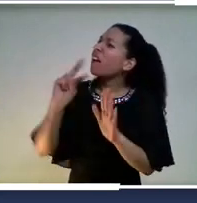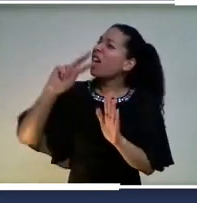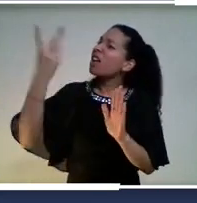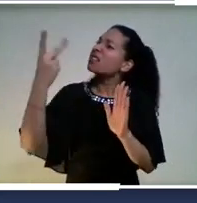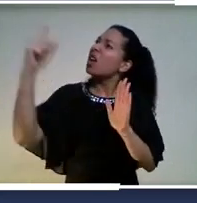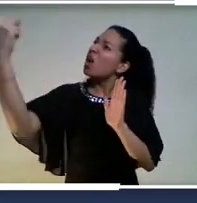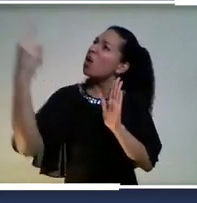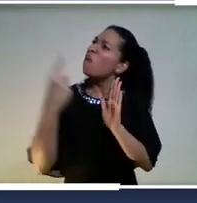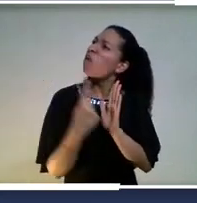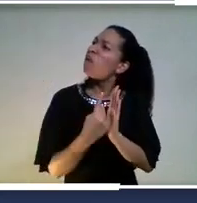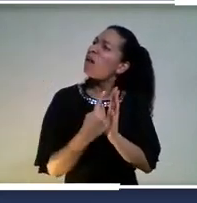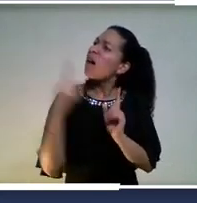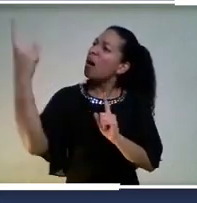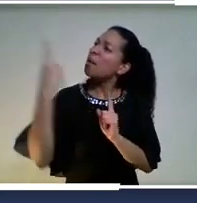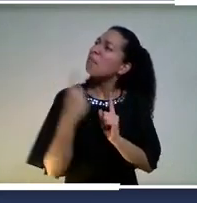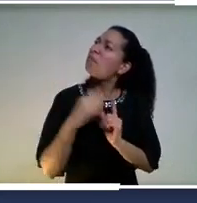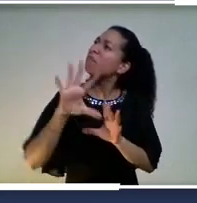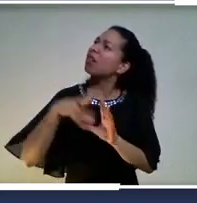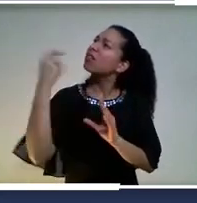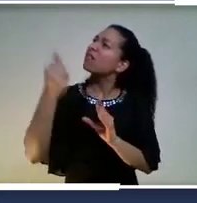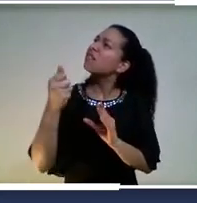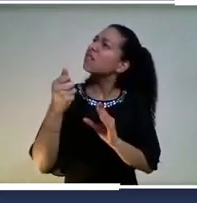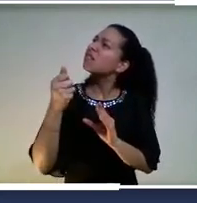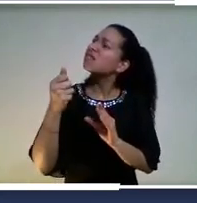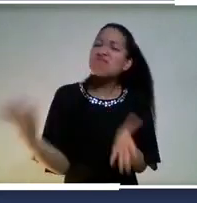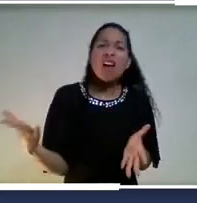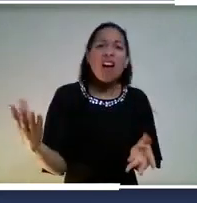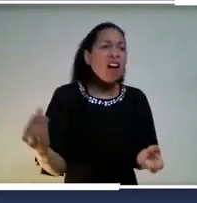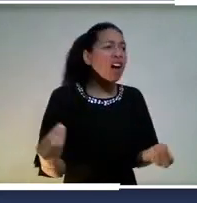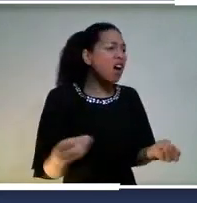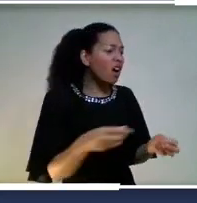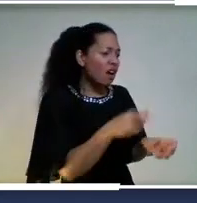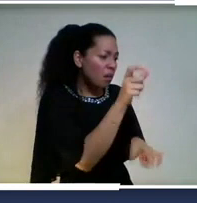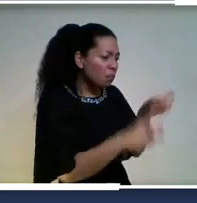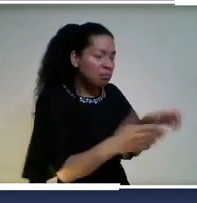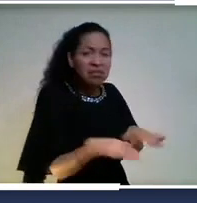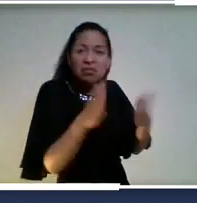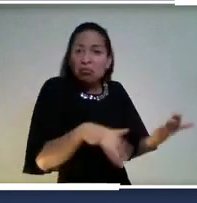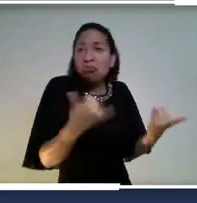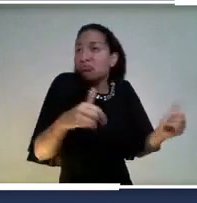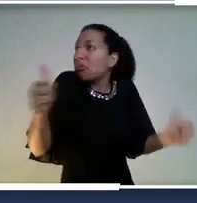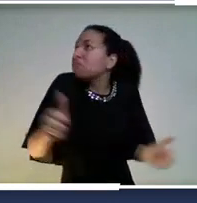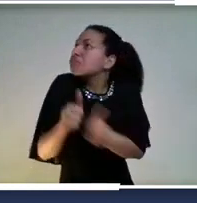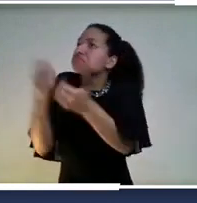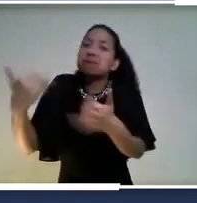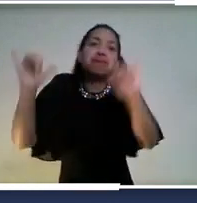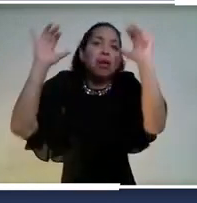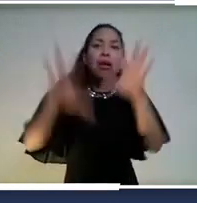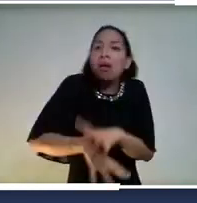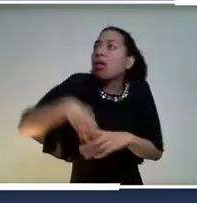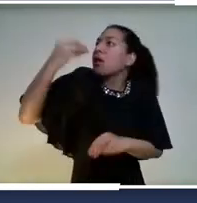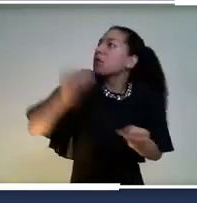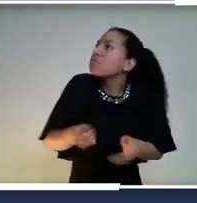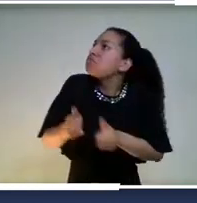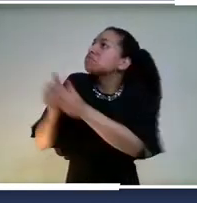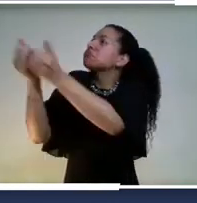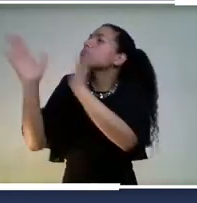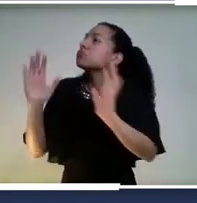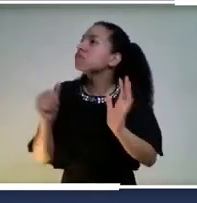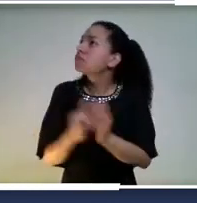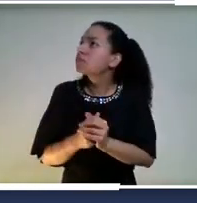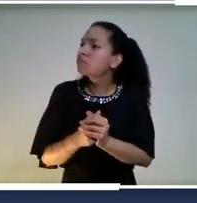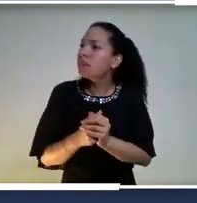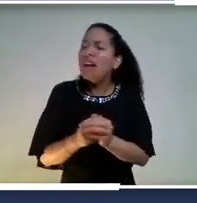castigo para que el juicio cuando hablamos estudiamos durante estos días acerca del juicio lo que jesús está haciendo para que un juicio sea